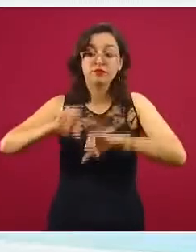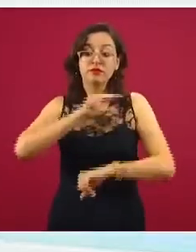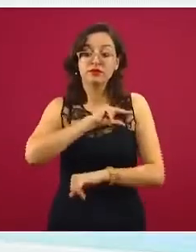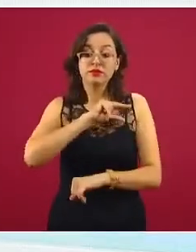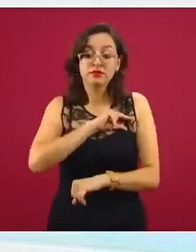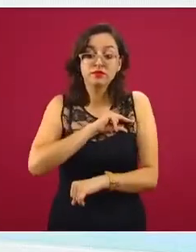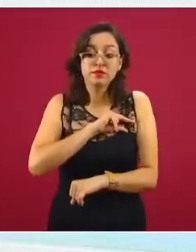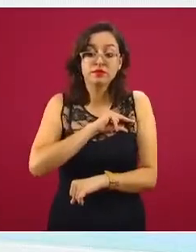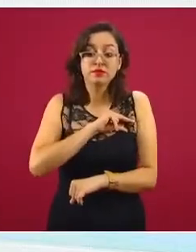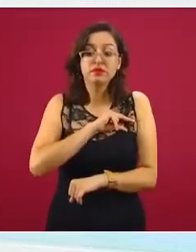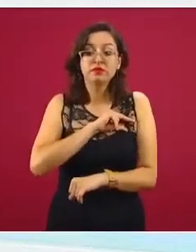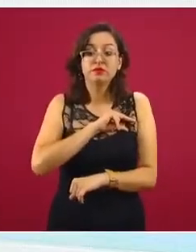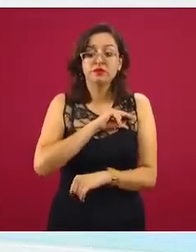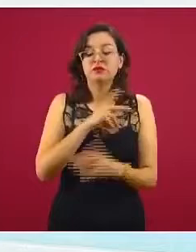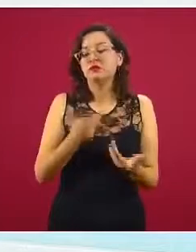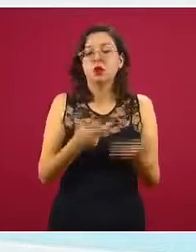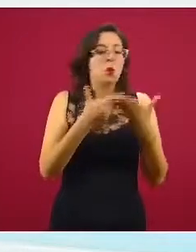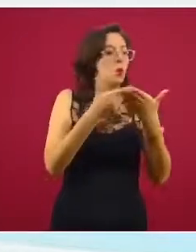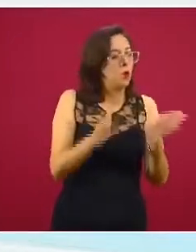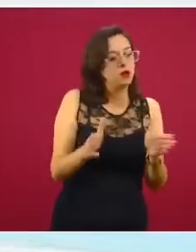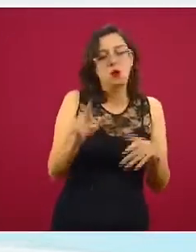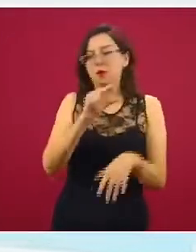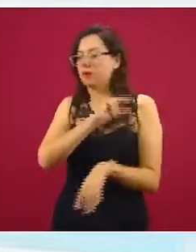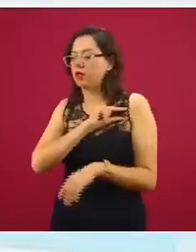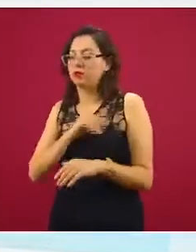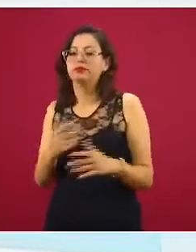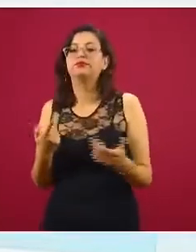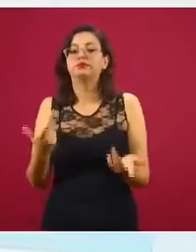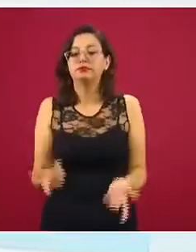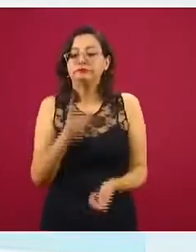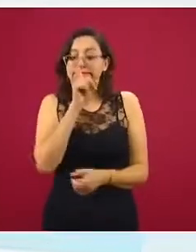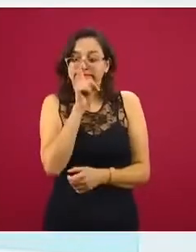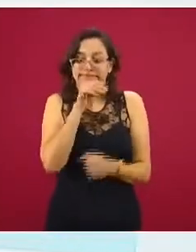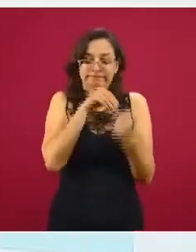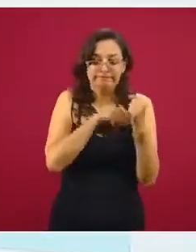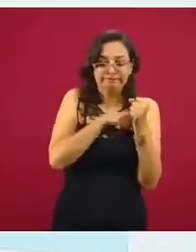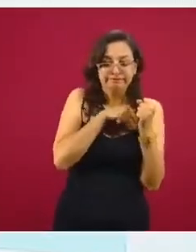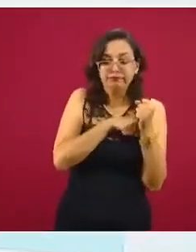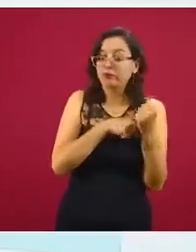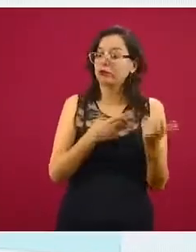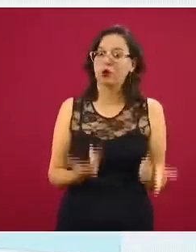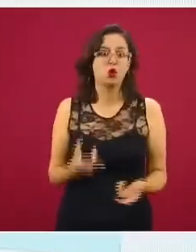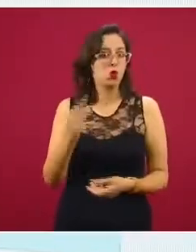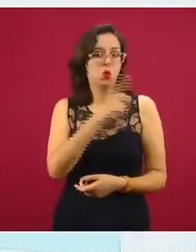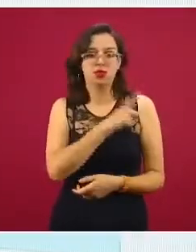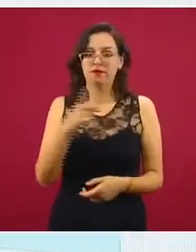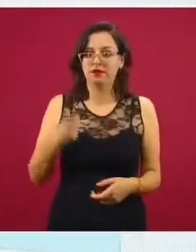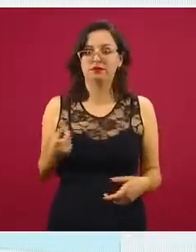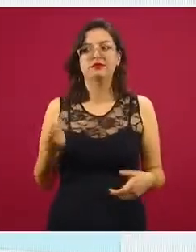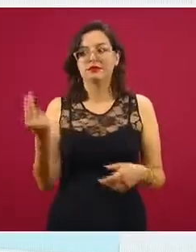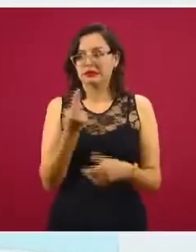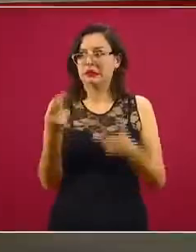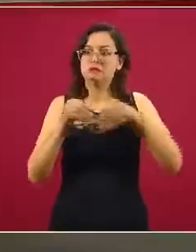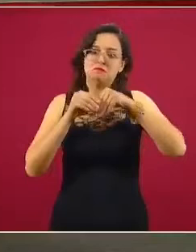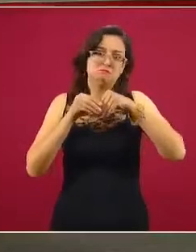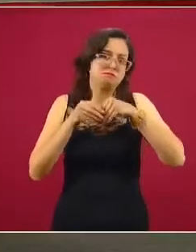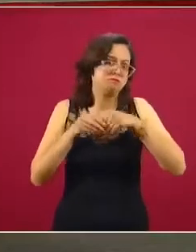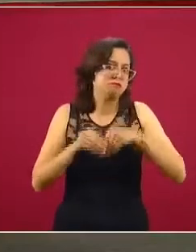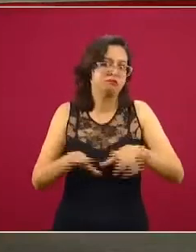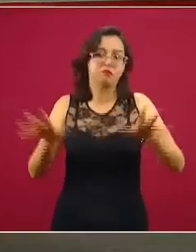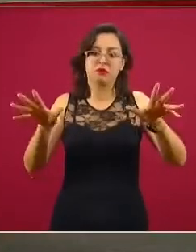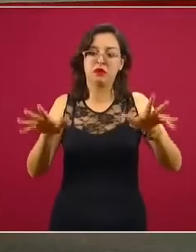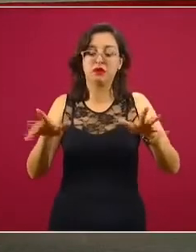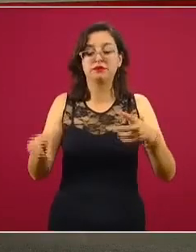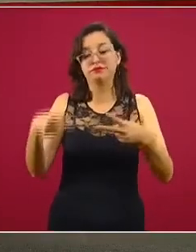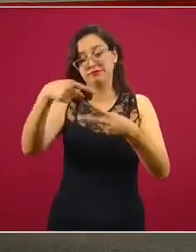los públicos, pero también en los privados, que ocultara información de un fenómeno que es de interés público. Entonces fueron las únicas 2